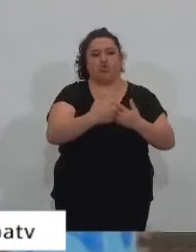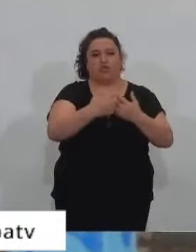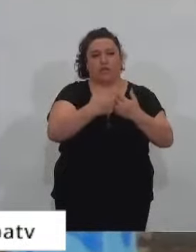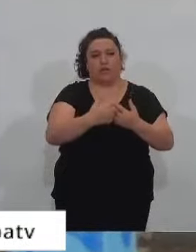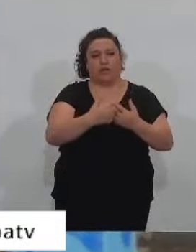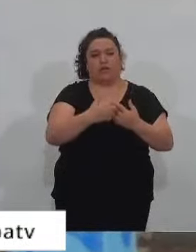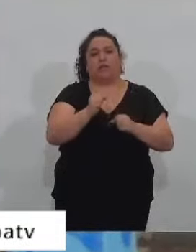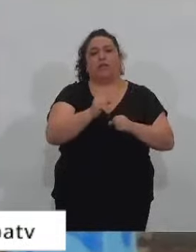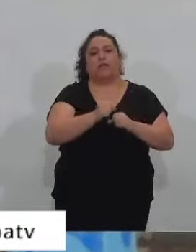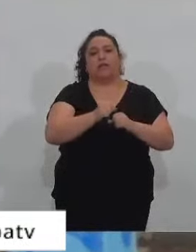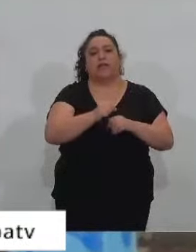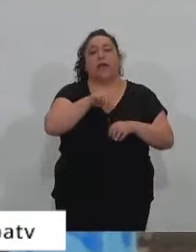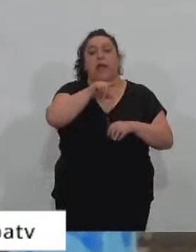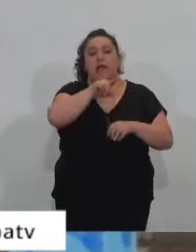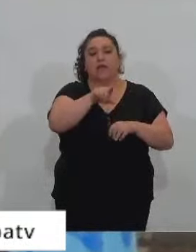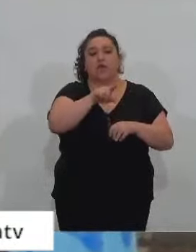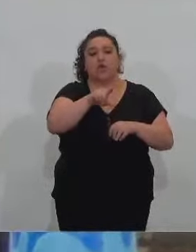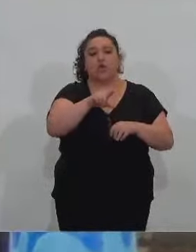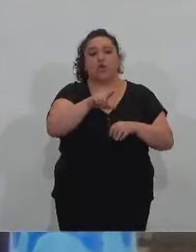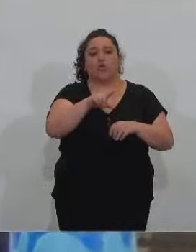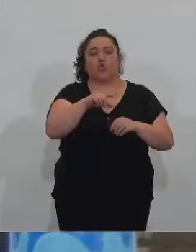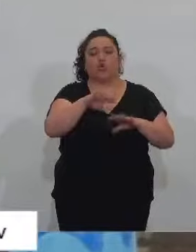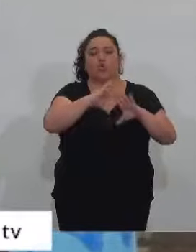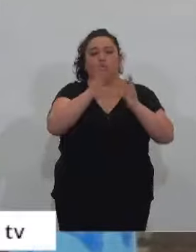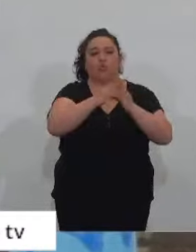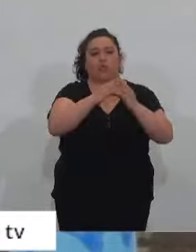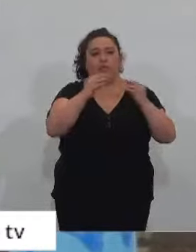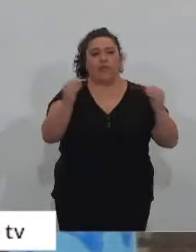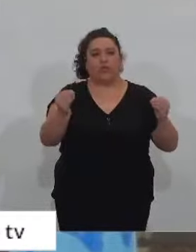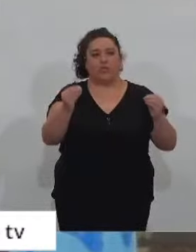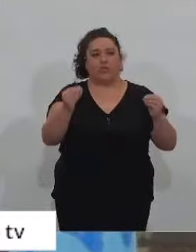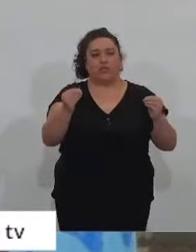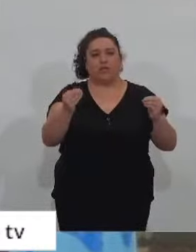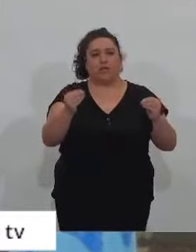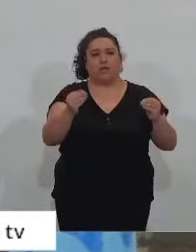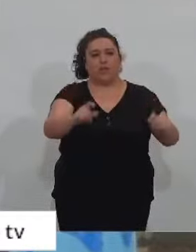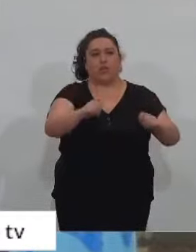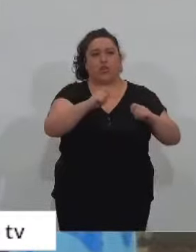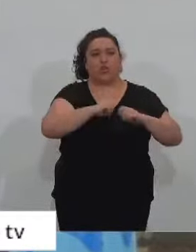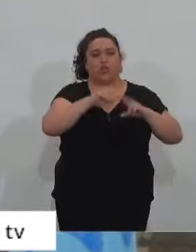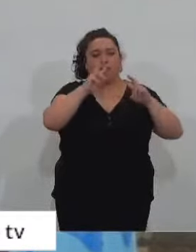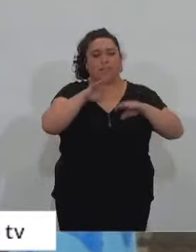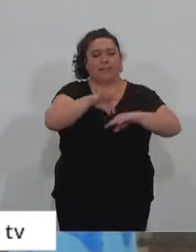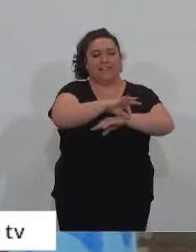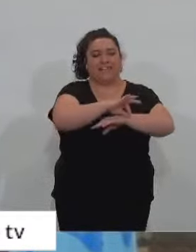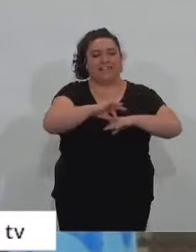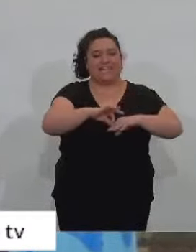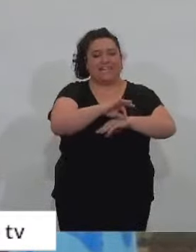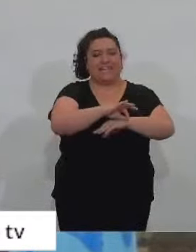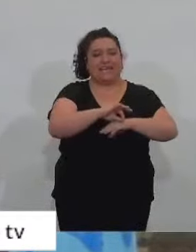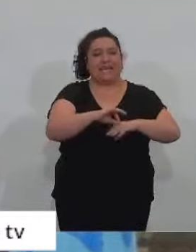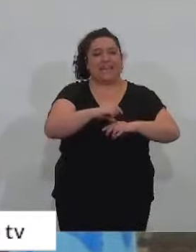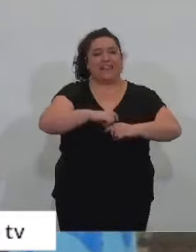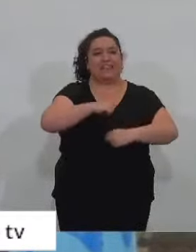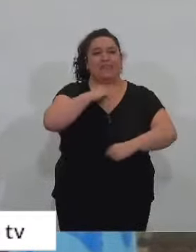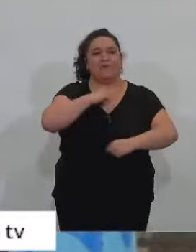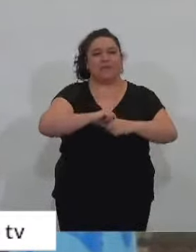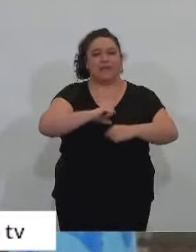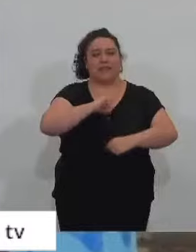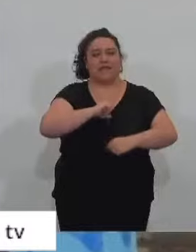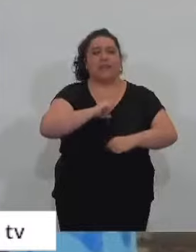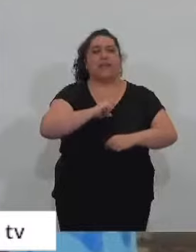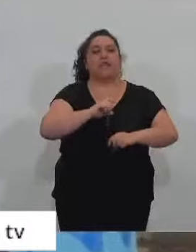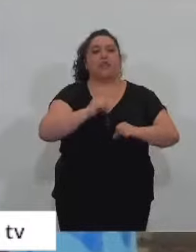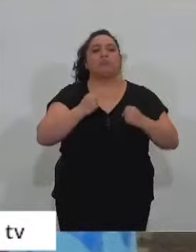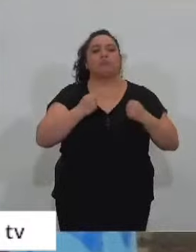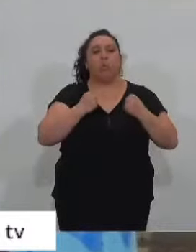Andalucía de los estudios de niveles de ingeniería civil en Belmed, podemos potenciar mucho esa escuela politécnica junto con la UCO, puede